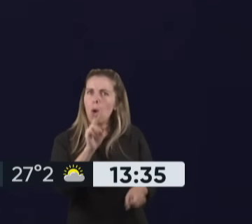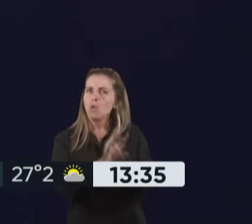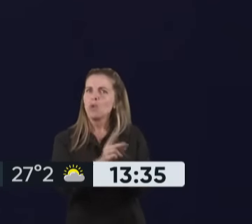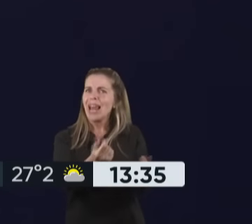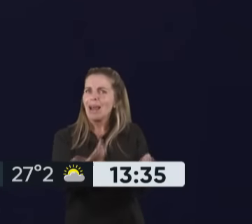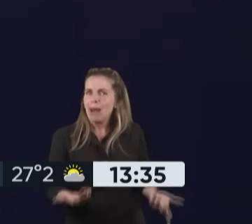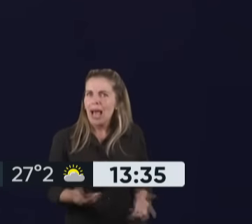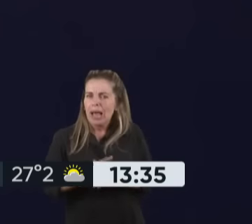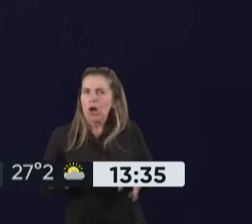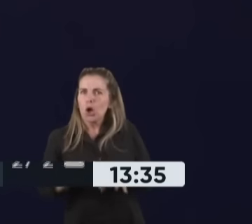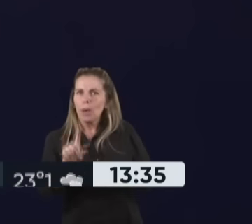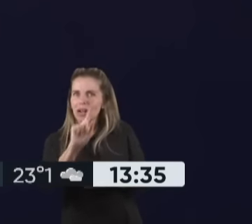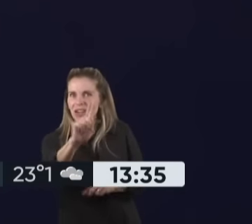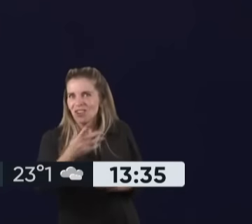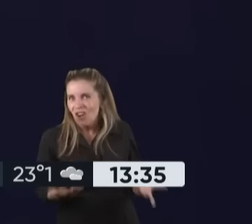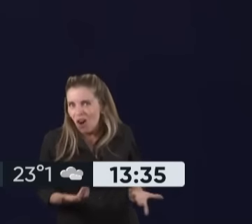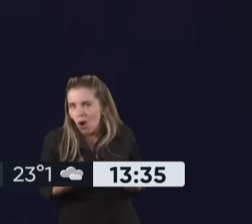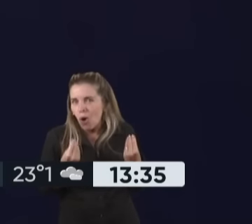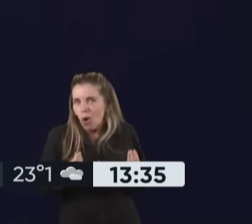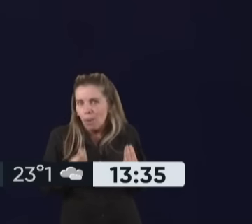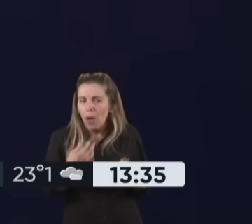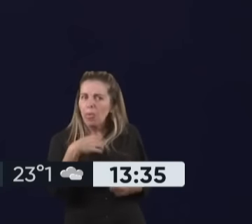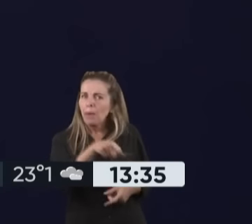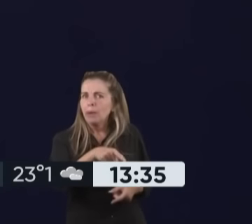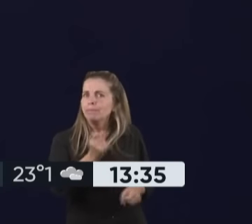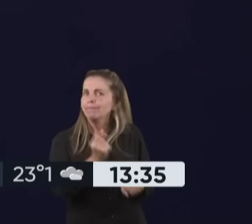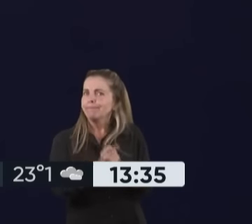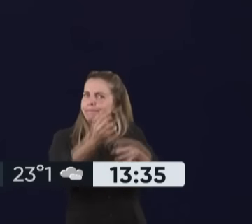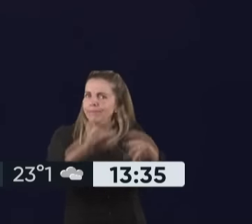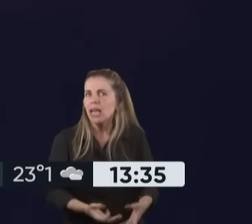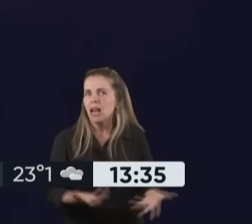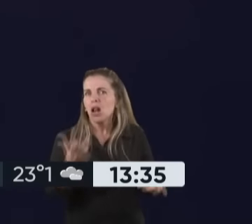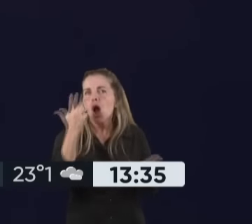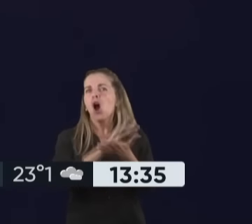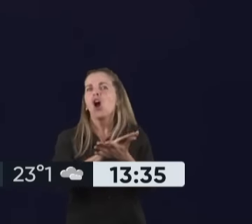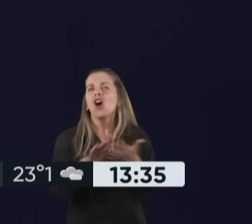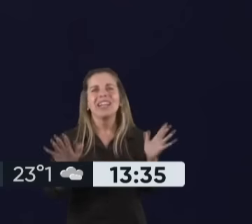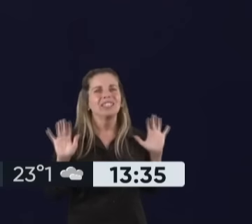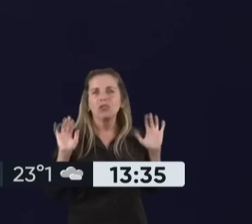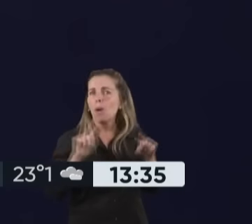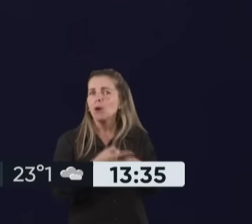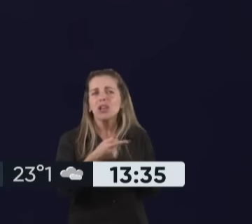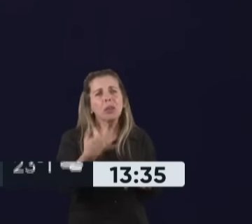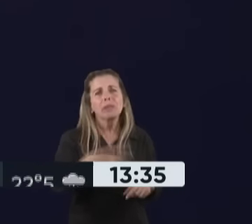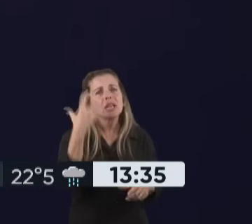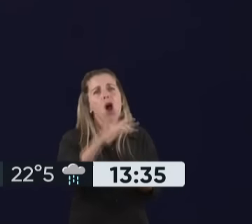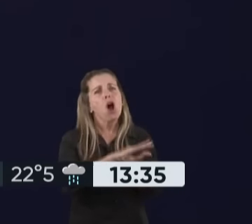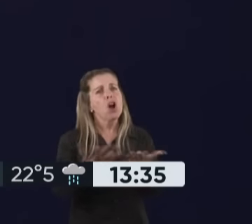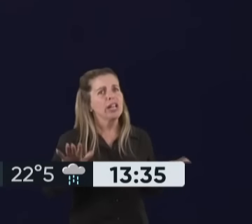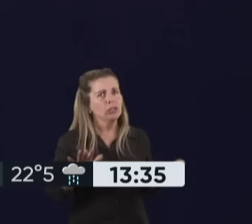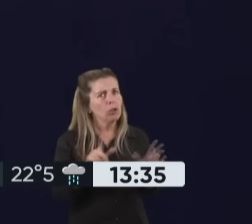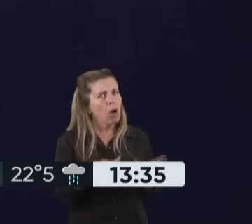robar, tenés que actuar como se actúa aquel que se compromete en